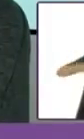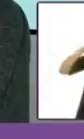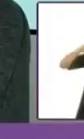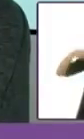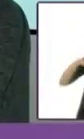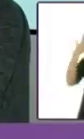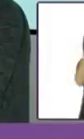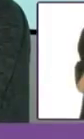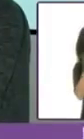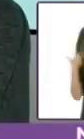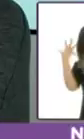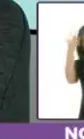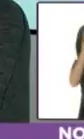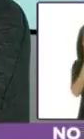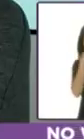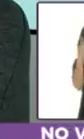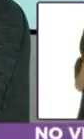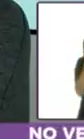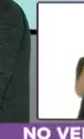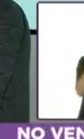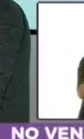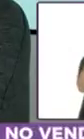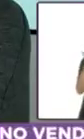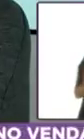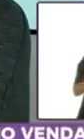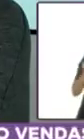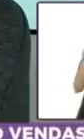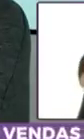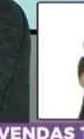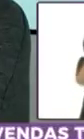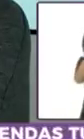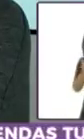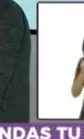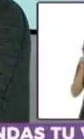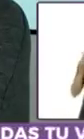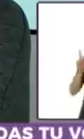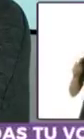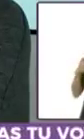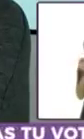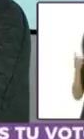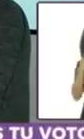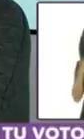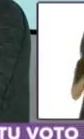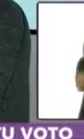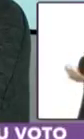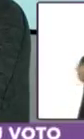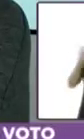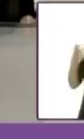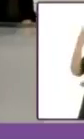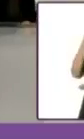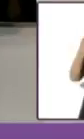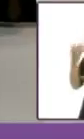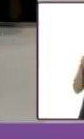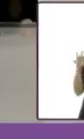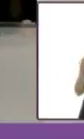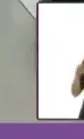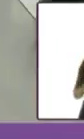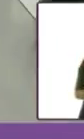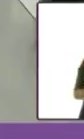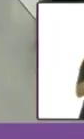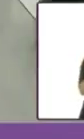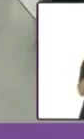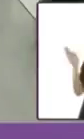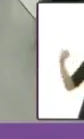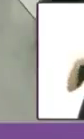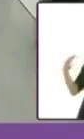tuvo más dardos que lanzar en contra de Claudia Sheinbaum, y lo que hace pues es lanzar dardos contra su coordinador de campaña.